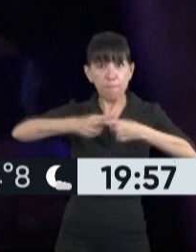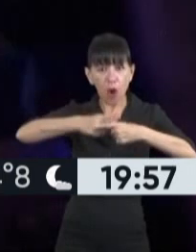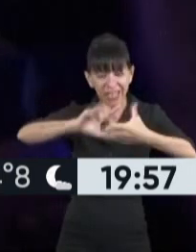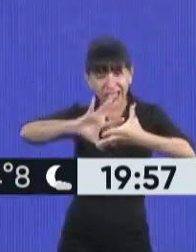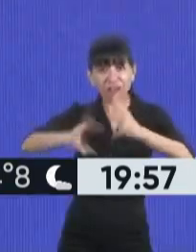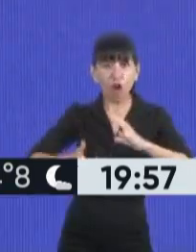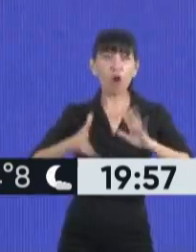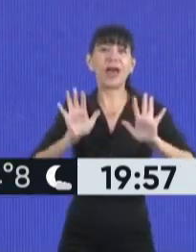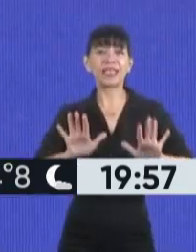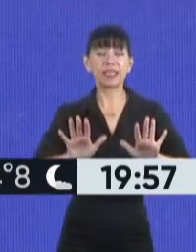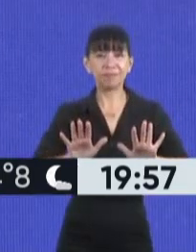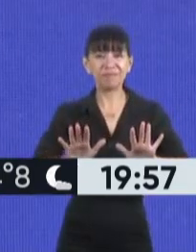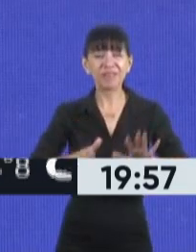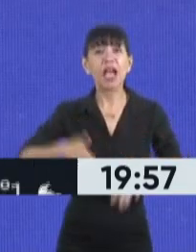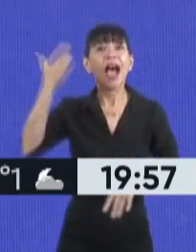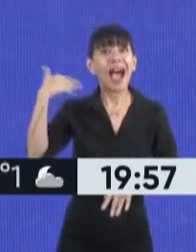Escuchaba recién al presidente en sus